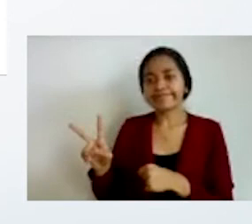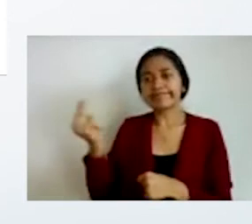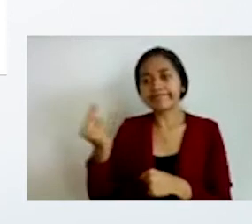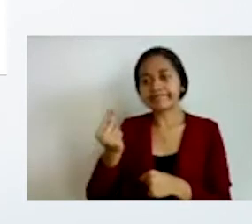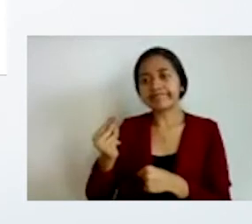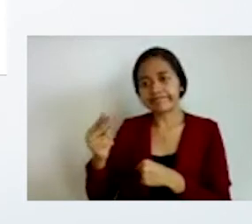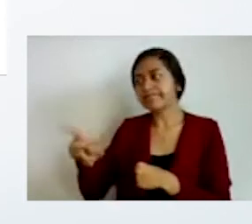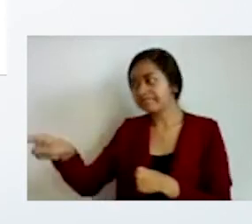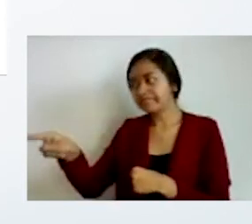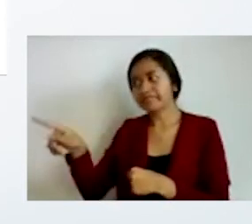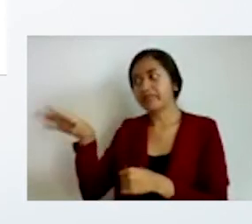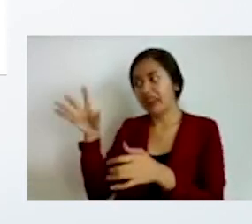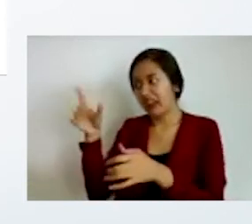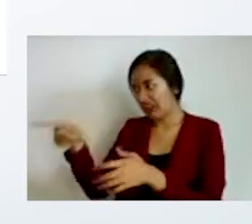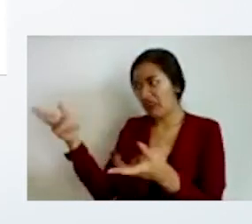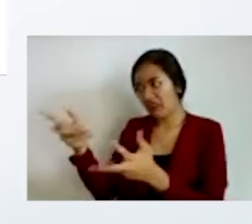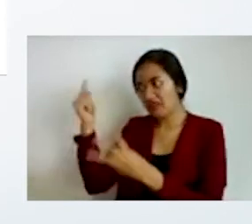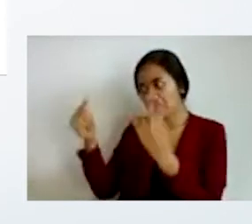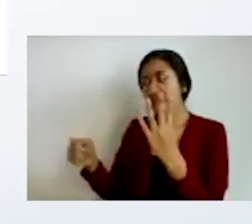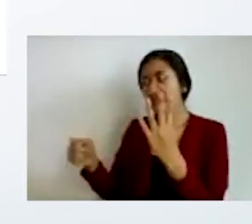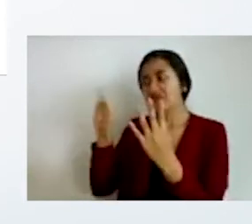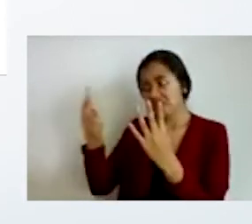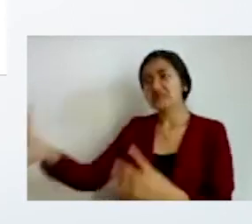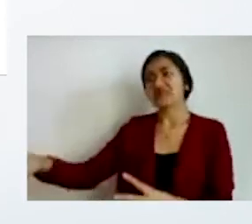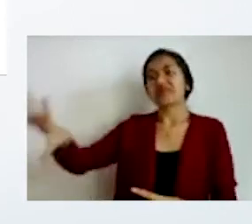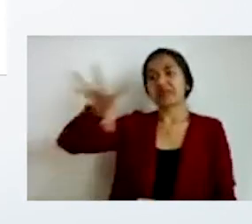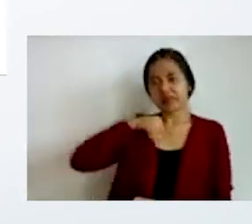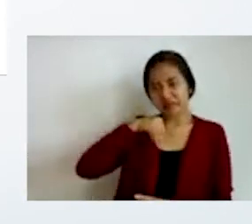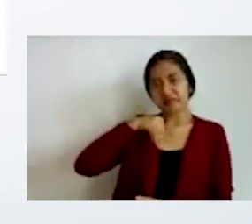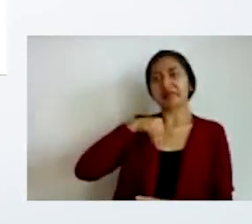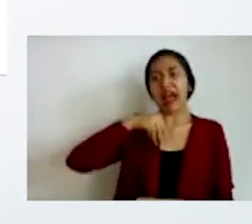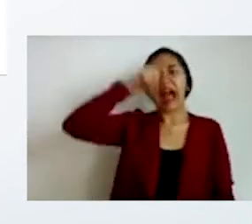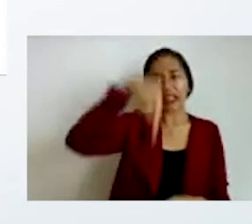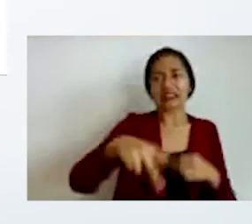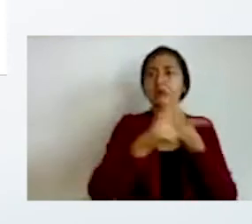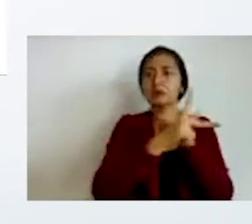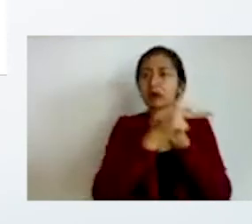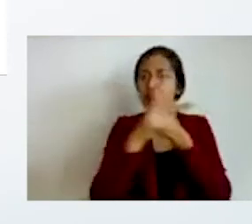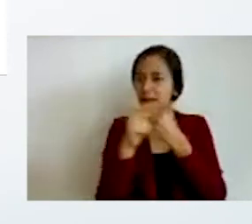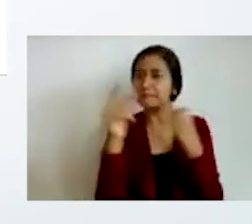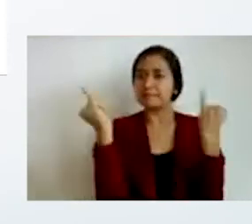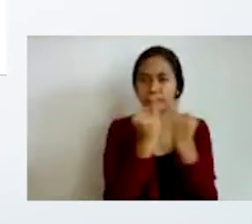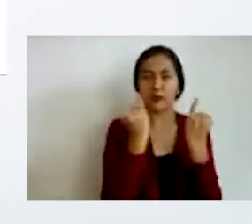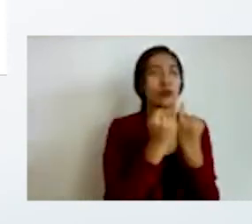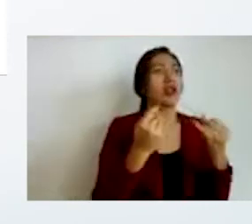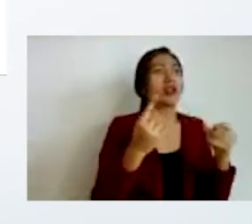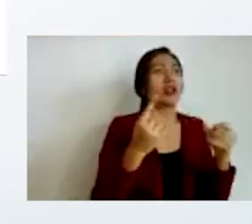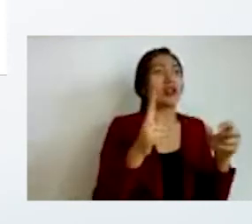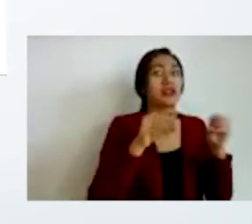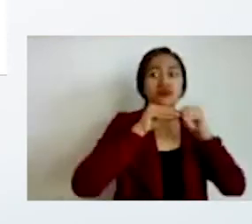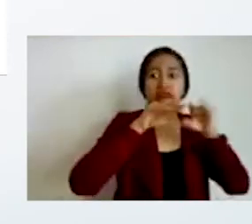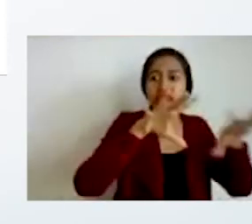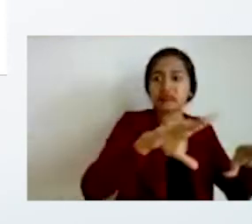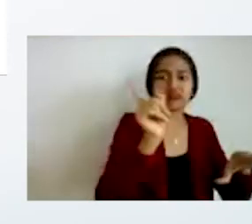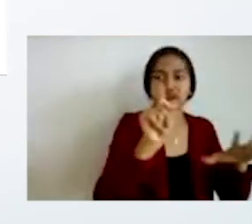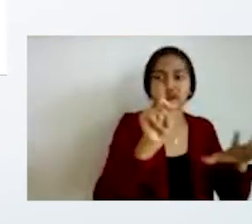sensato y vamos a intentarlo y vamos a tratar de limitar los contagios. Ahí se perdió para siempre